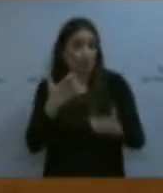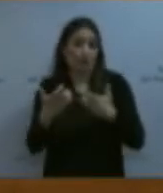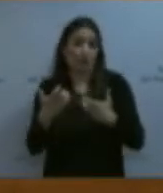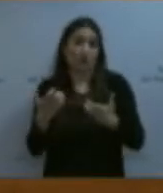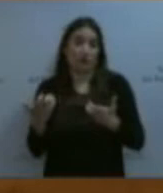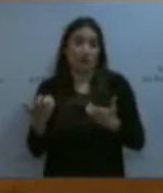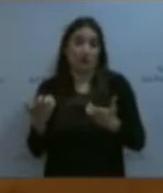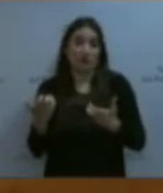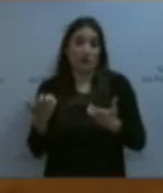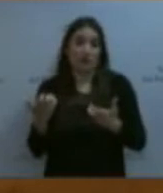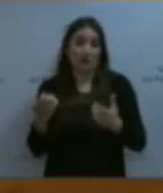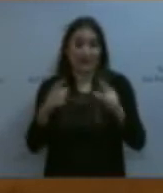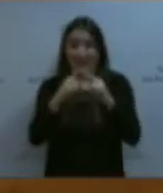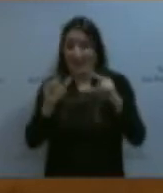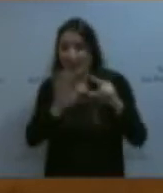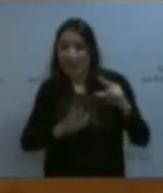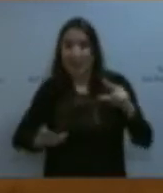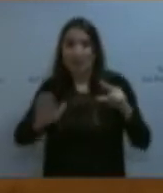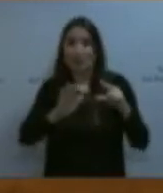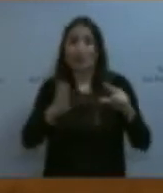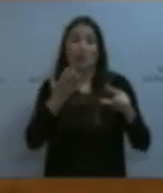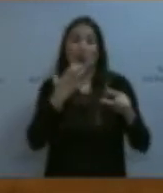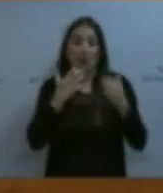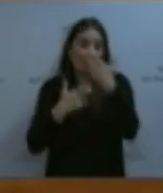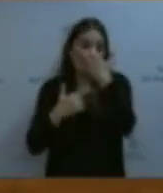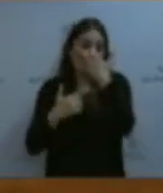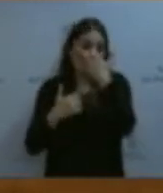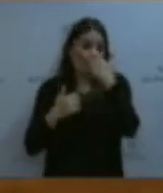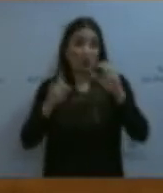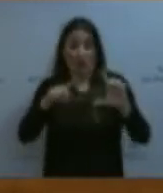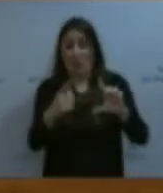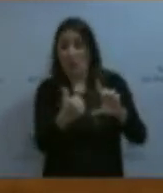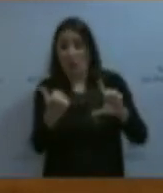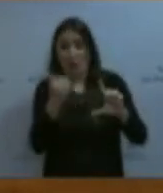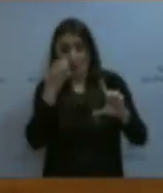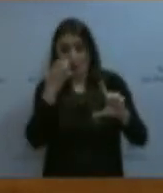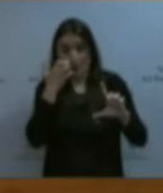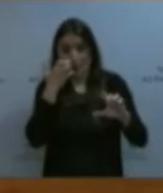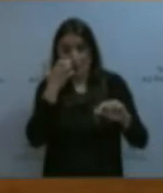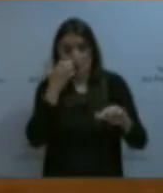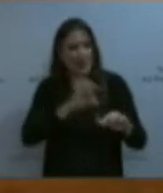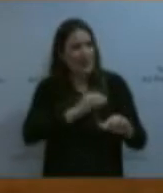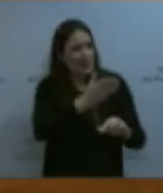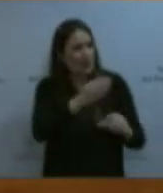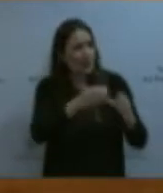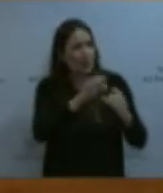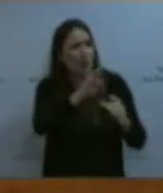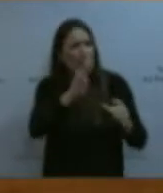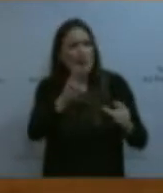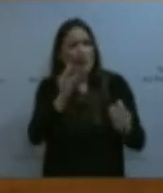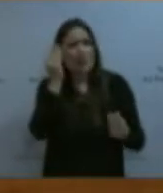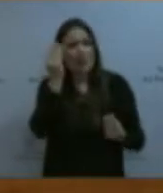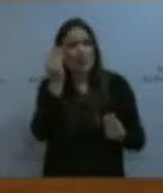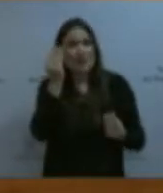ancho de toda Asturias. Empezando por el mismo Oriente. ¿No creen, les señorías del Partido Popular, que